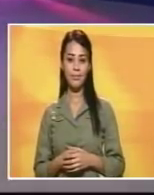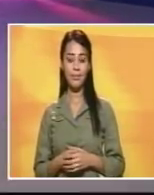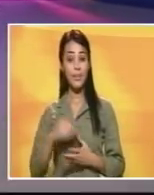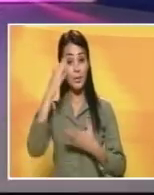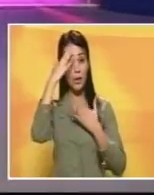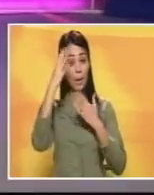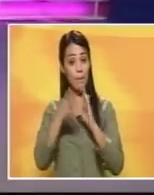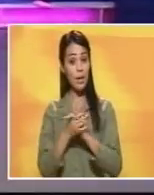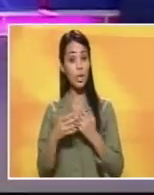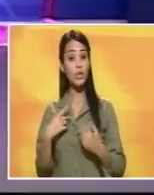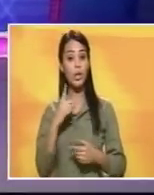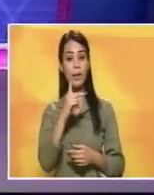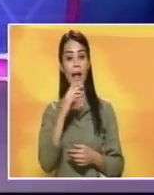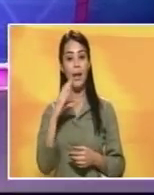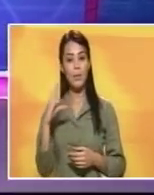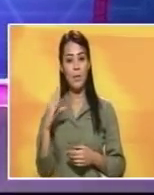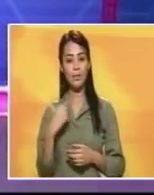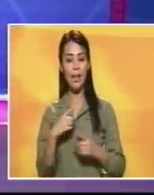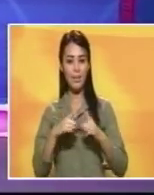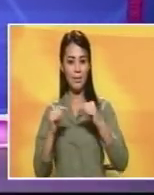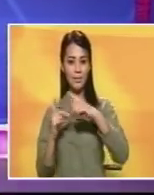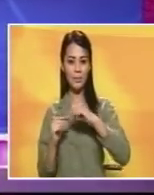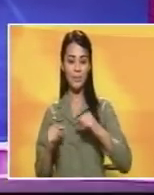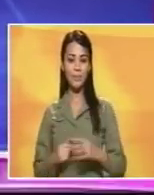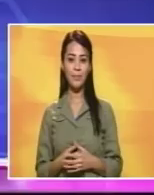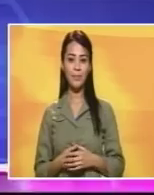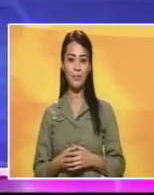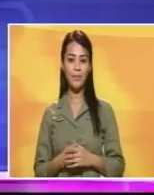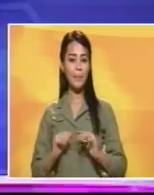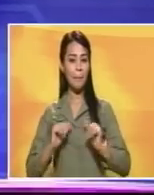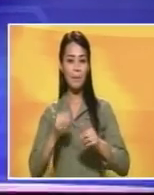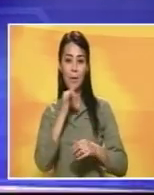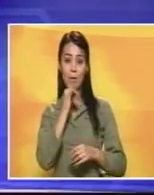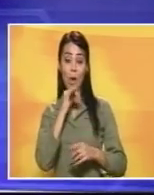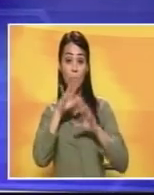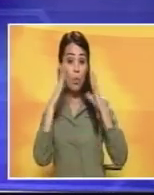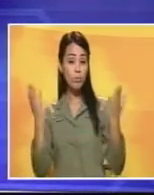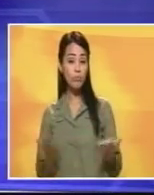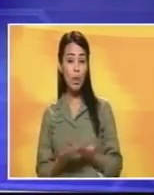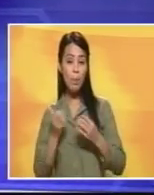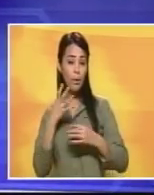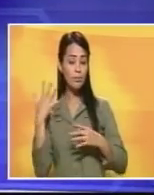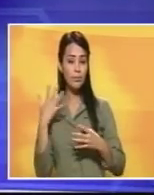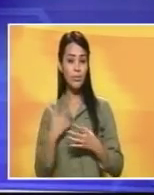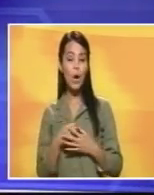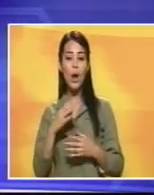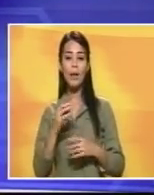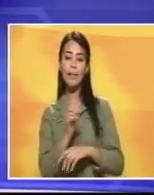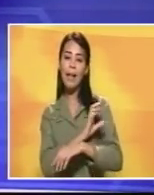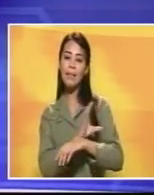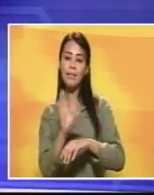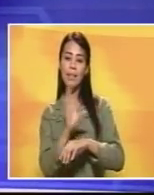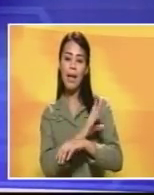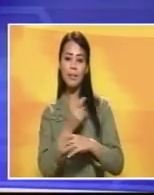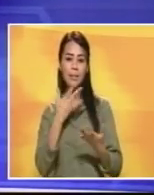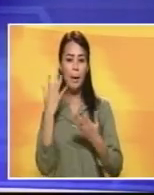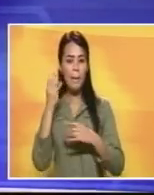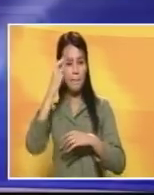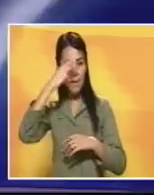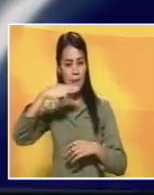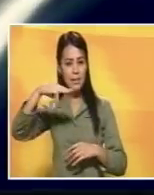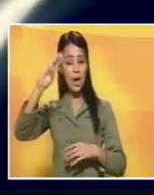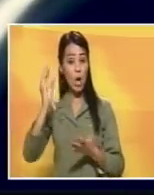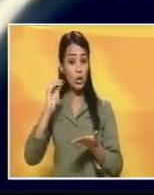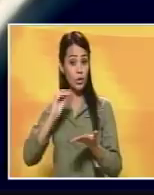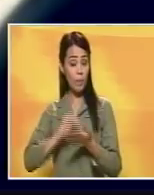Hola, ¿qué tal amigos? Soy Karielis Cuadros y esto es Estrenos y Estrellas. Iniciamos las noticias del mundo del espectáculo con el cantante mexicano Luis Miguel y su regreso a la